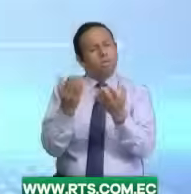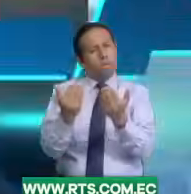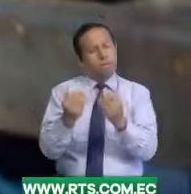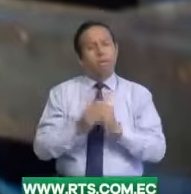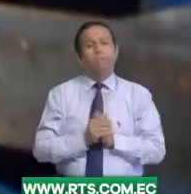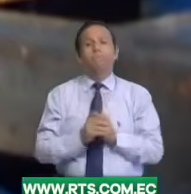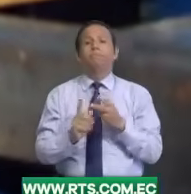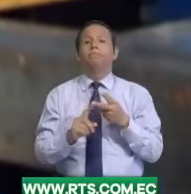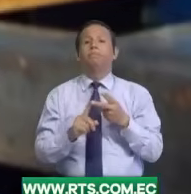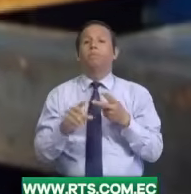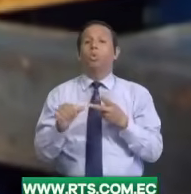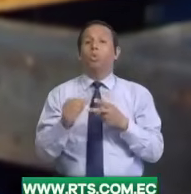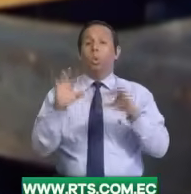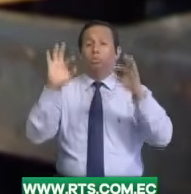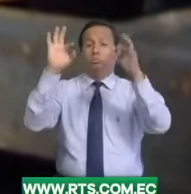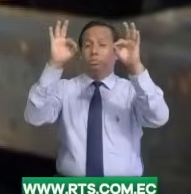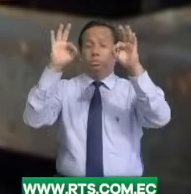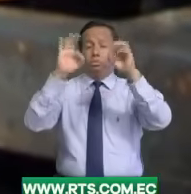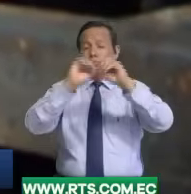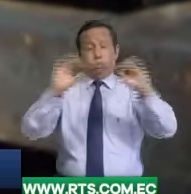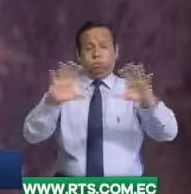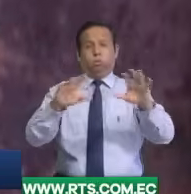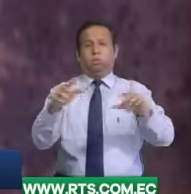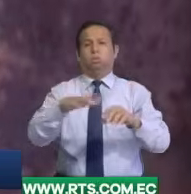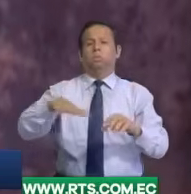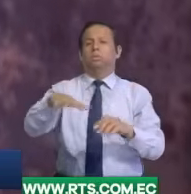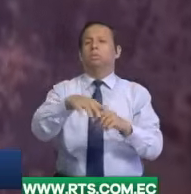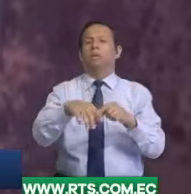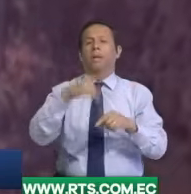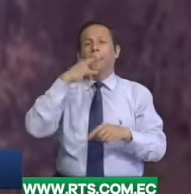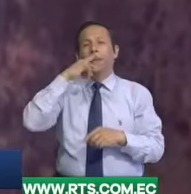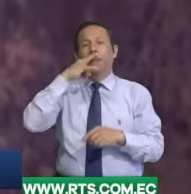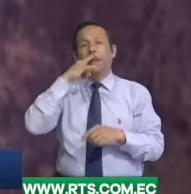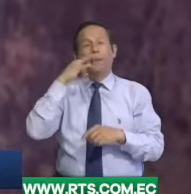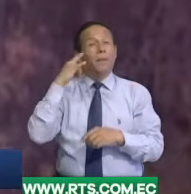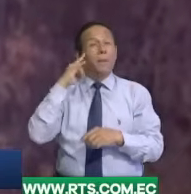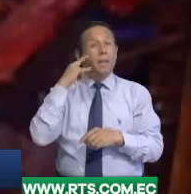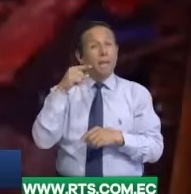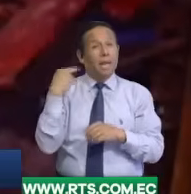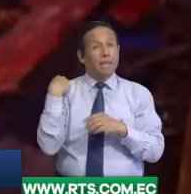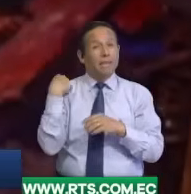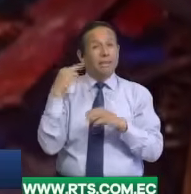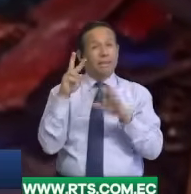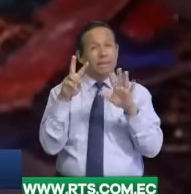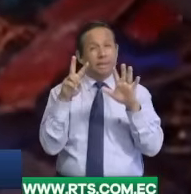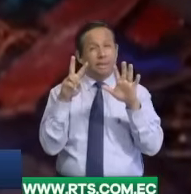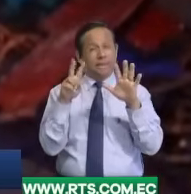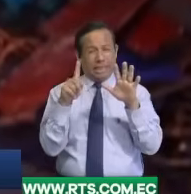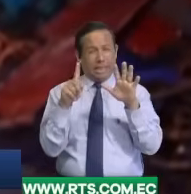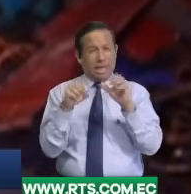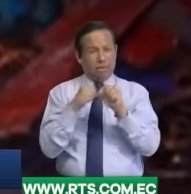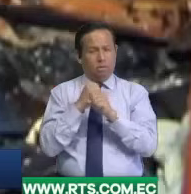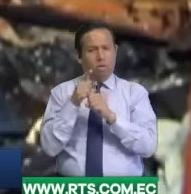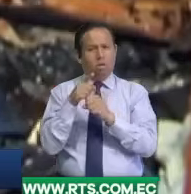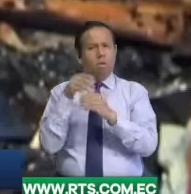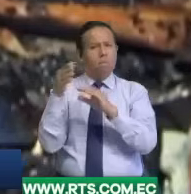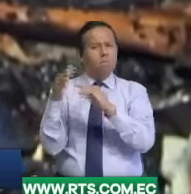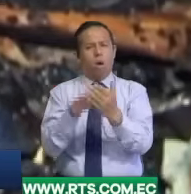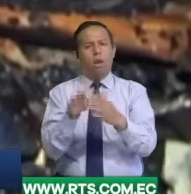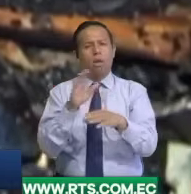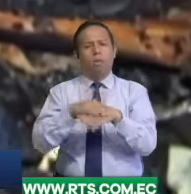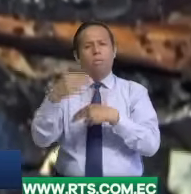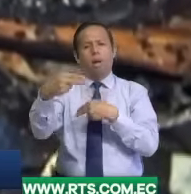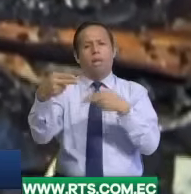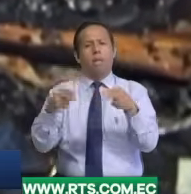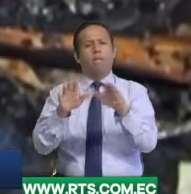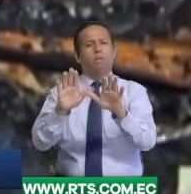parte, cortocircuito habría sido la causa del incendio en el que lamentablemente murió una niña de apenas 6 años en la